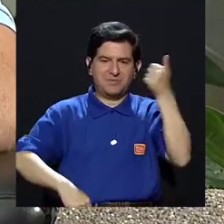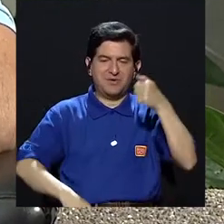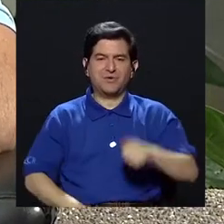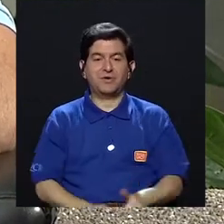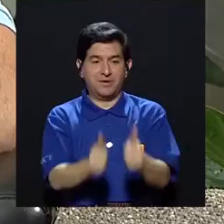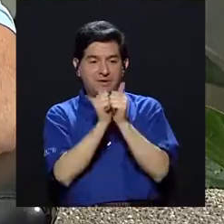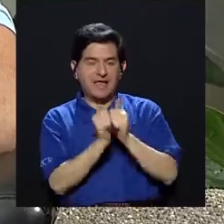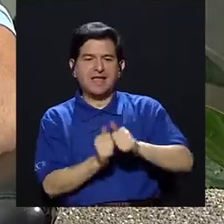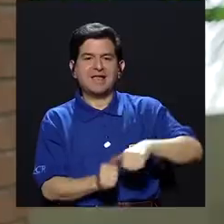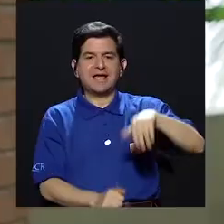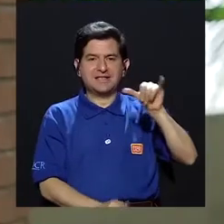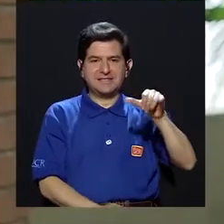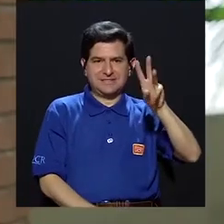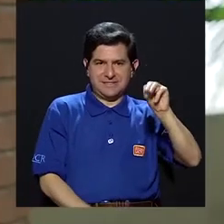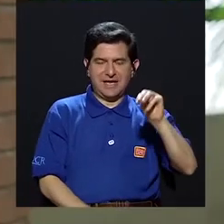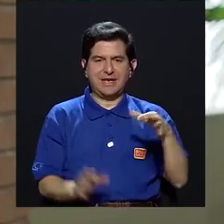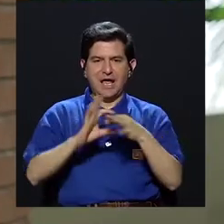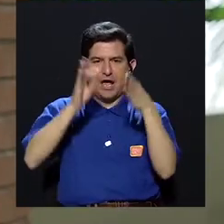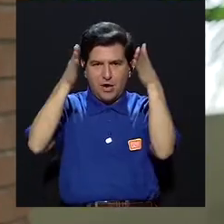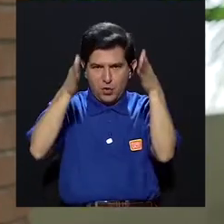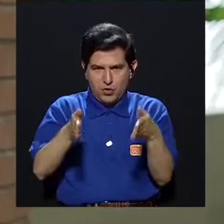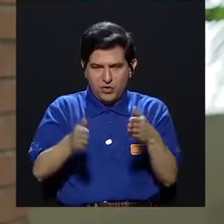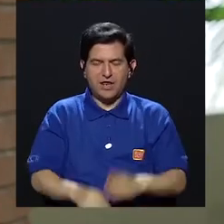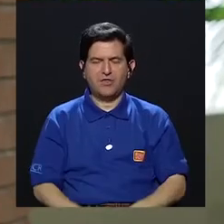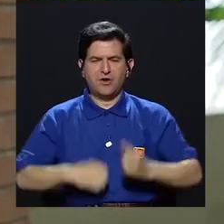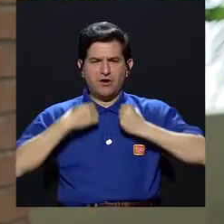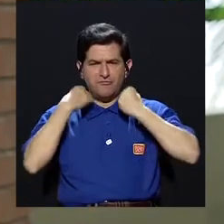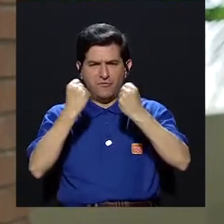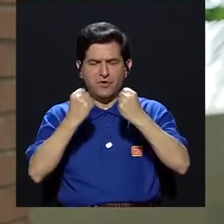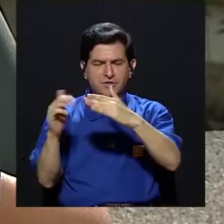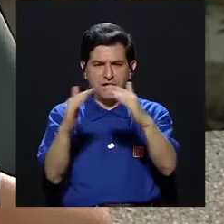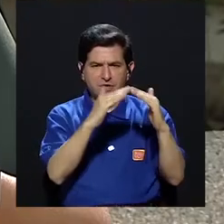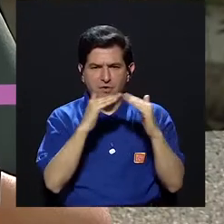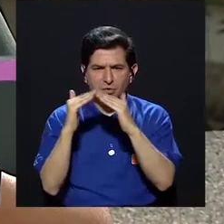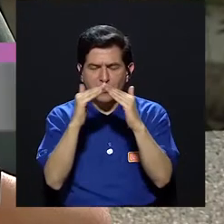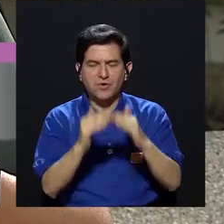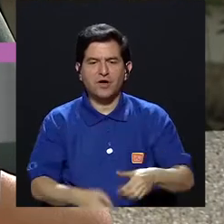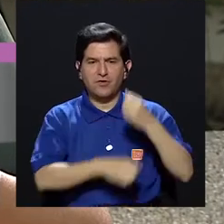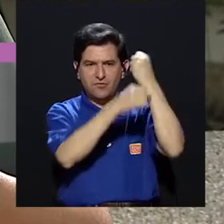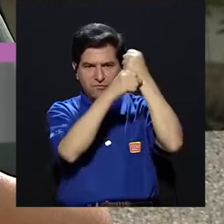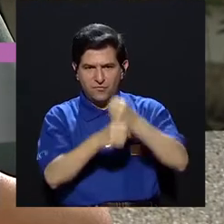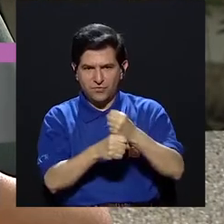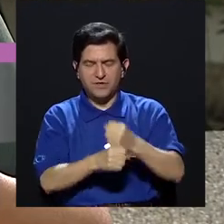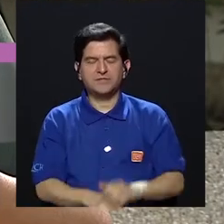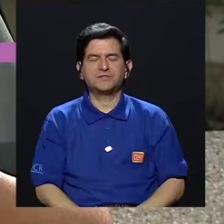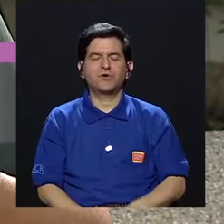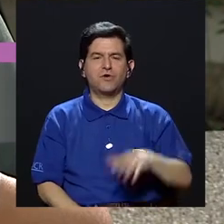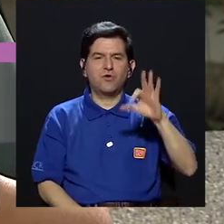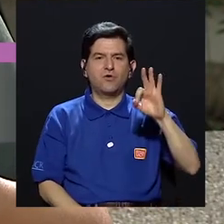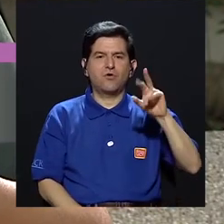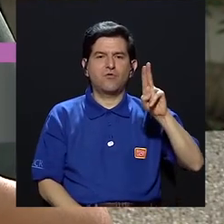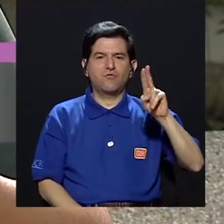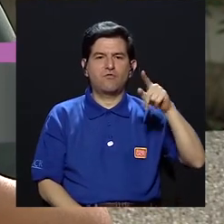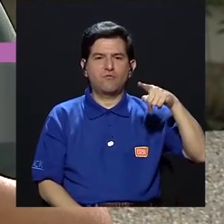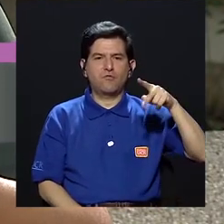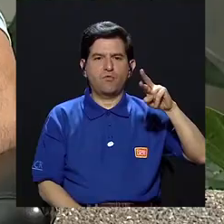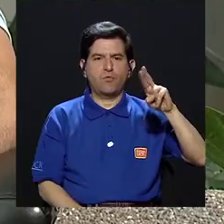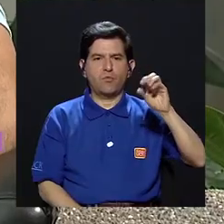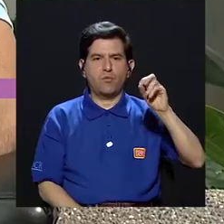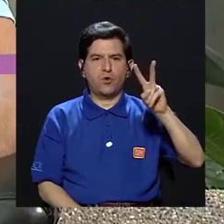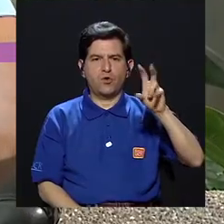la señora Yesenia Morales, coordinadora de fortalecimiento comunal de la Fundación Promotora de Vivienda,